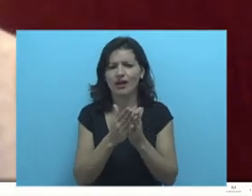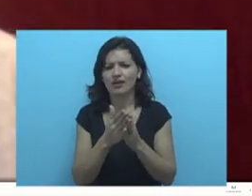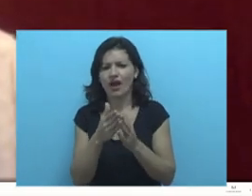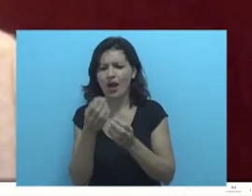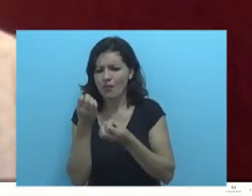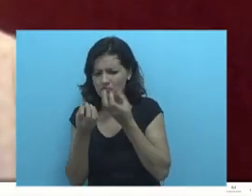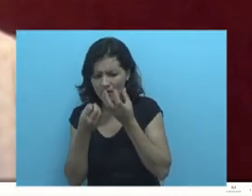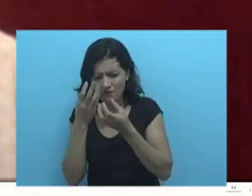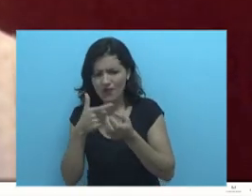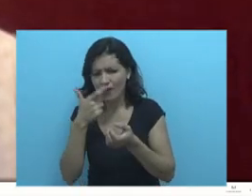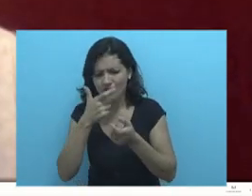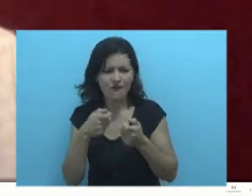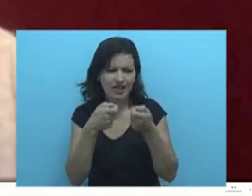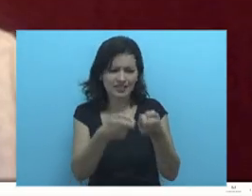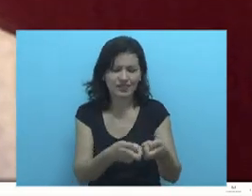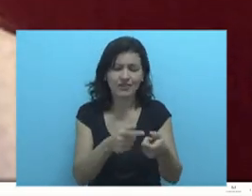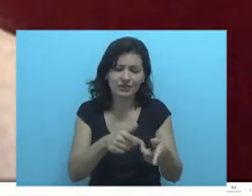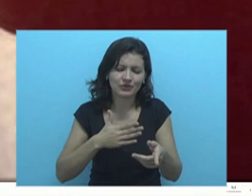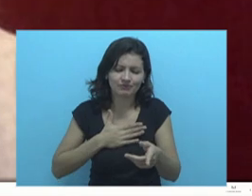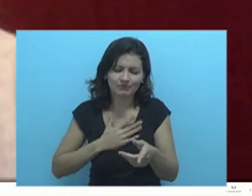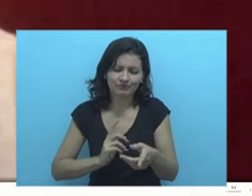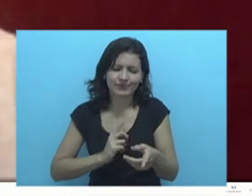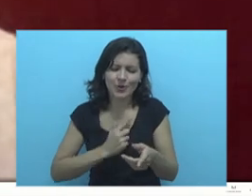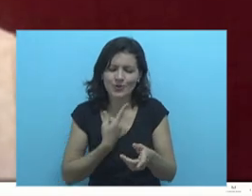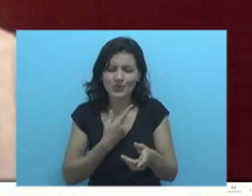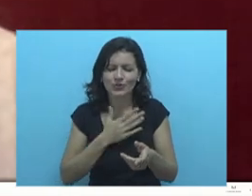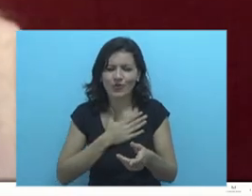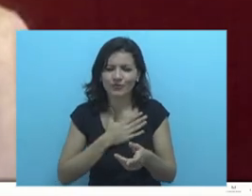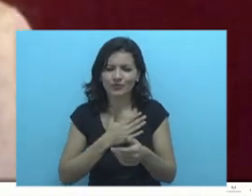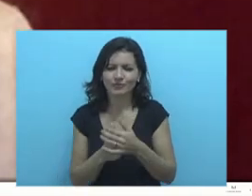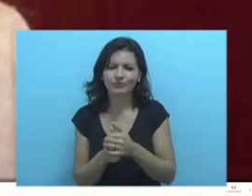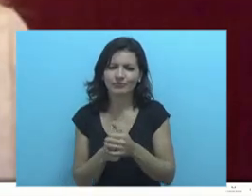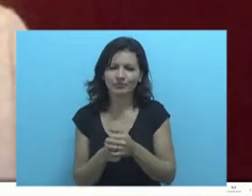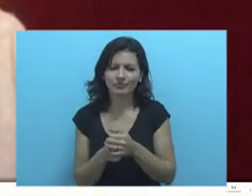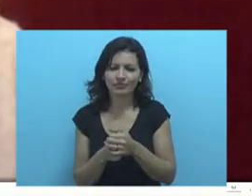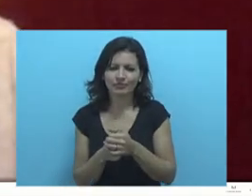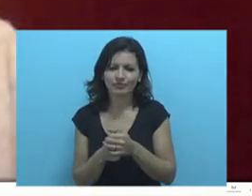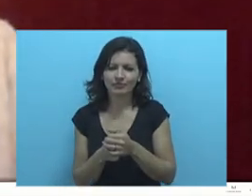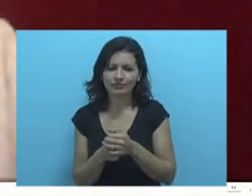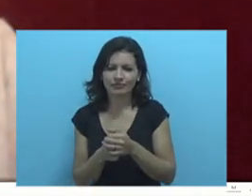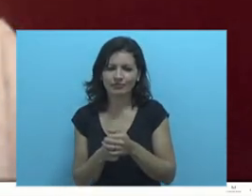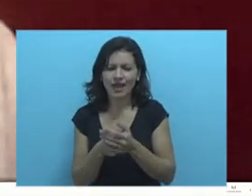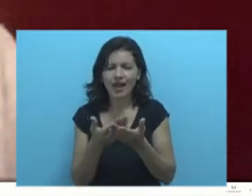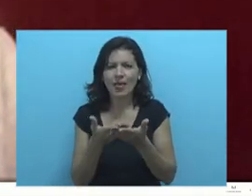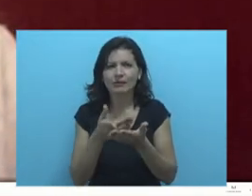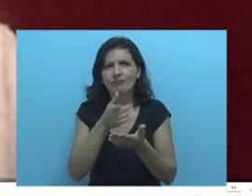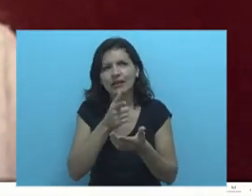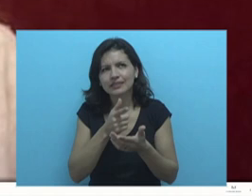el pecho de orgullo esa despedida, y a su vez me pareció como que resumía